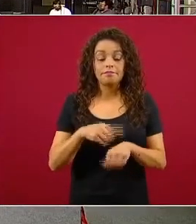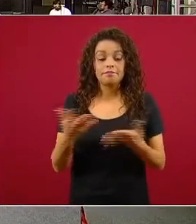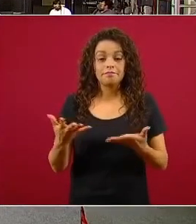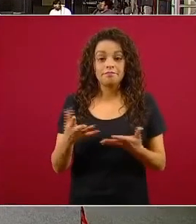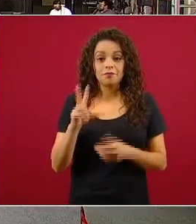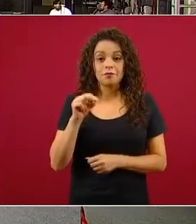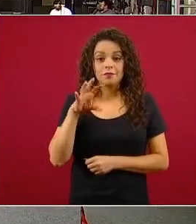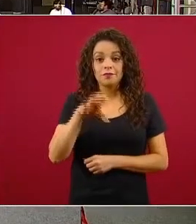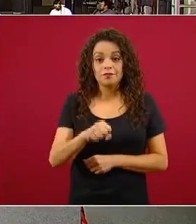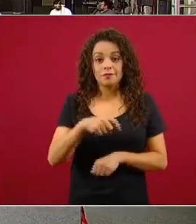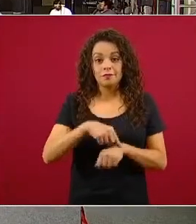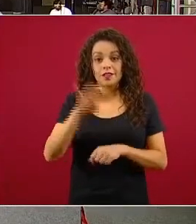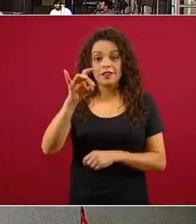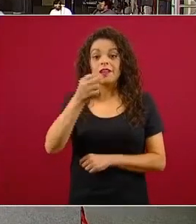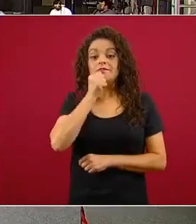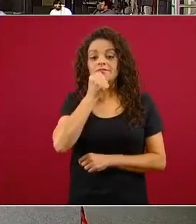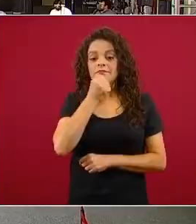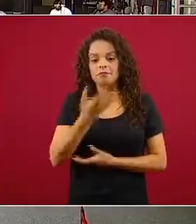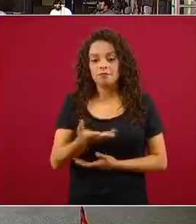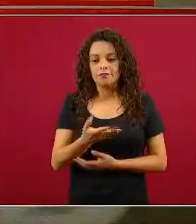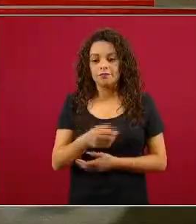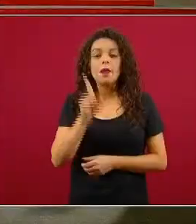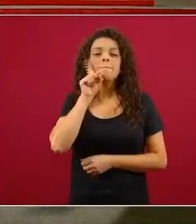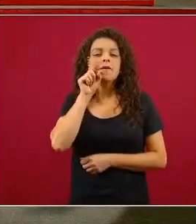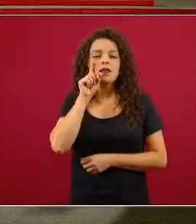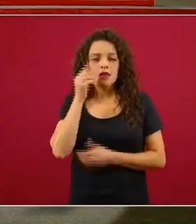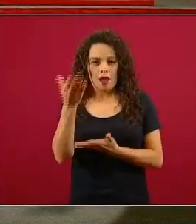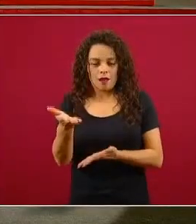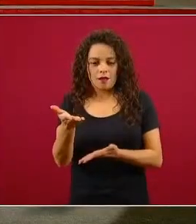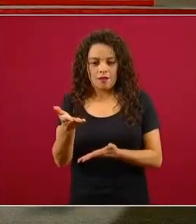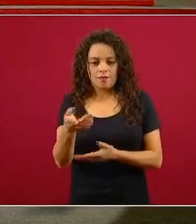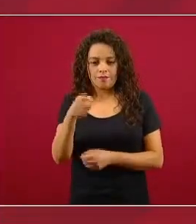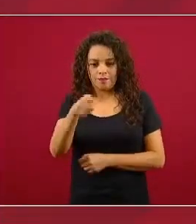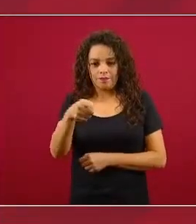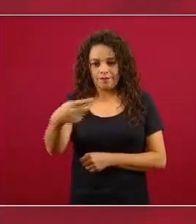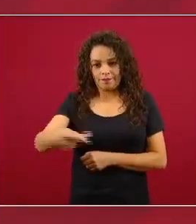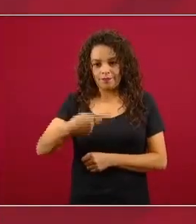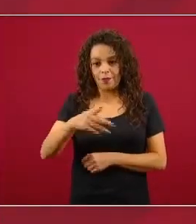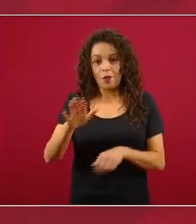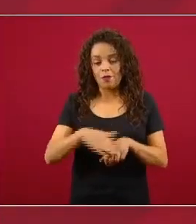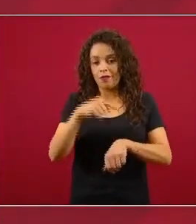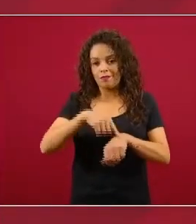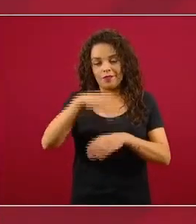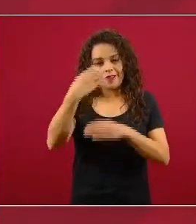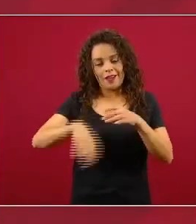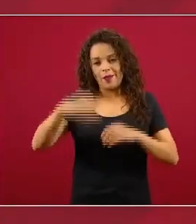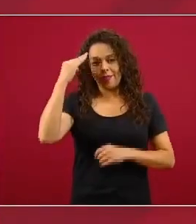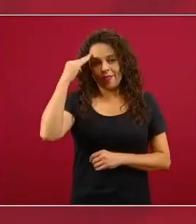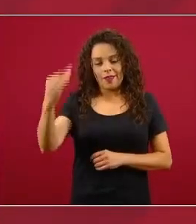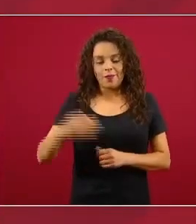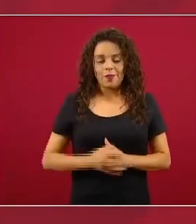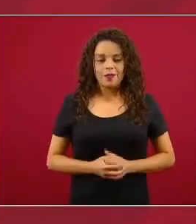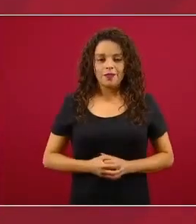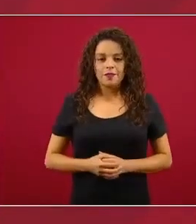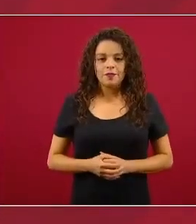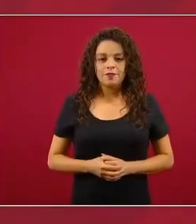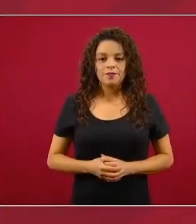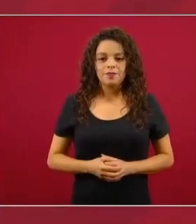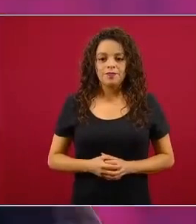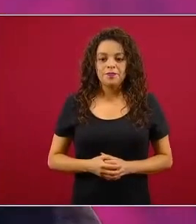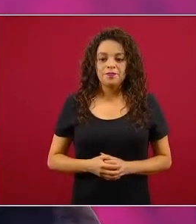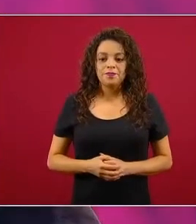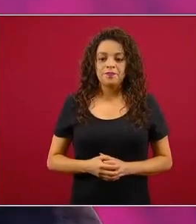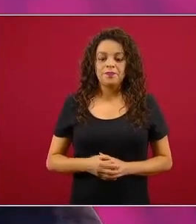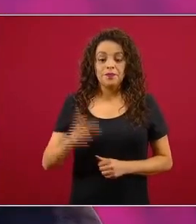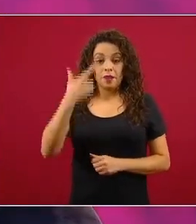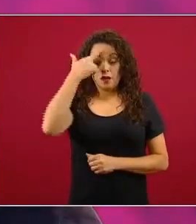se me hace que ya no da. ¿Qué le parece si mañana le doy la palabra porque ya se nos acaba el tiempo? Y recordamos que hoy